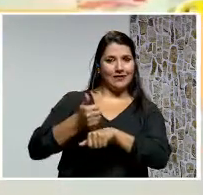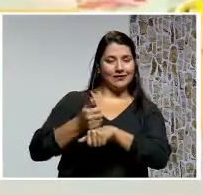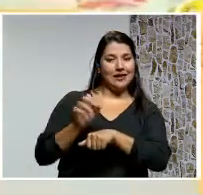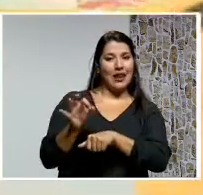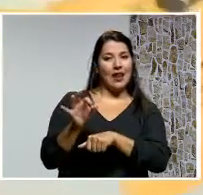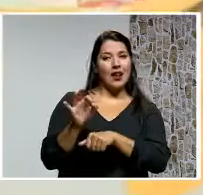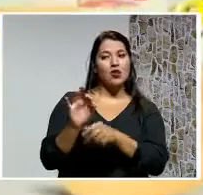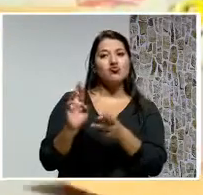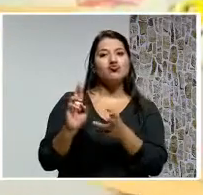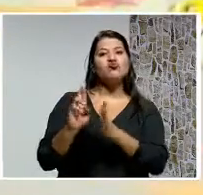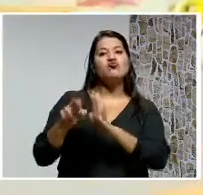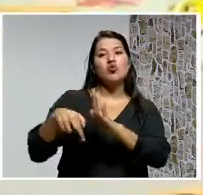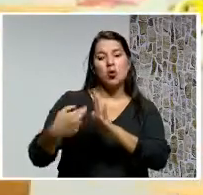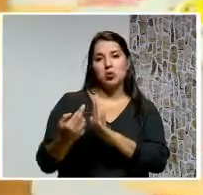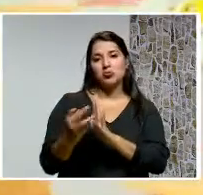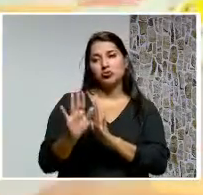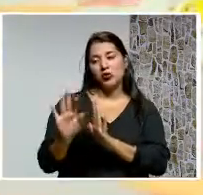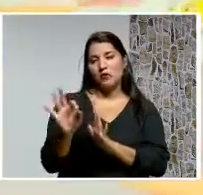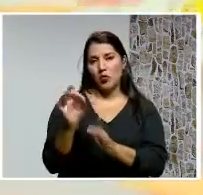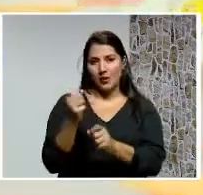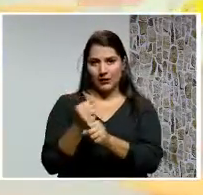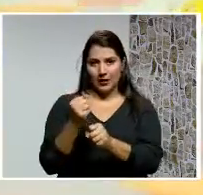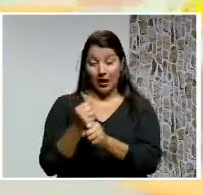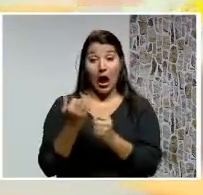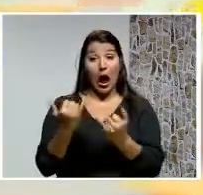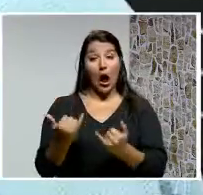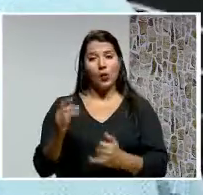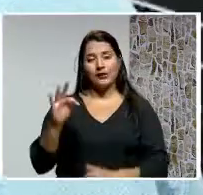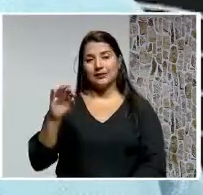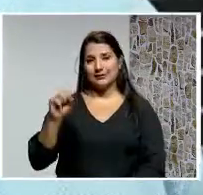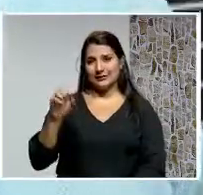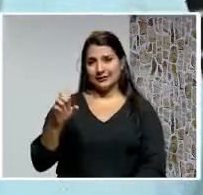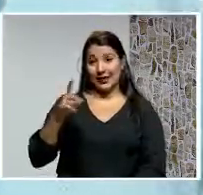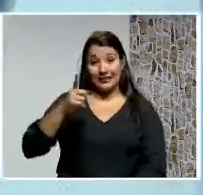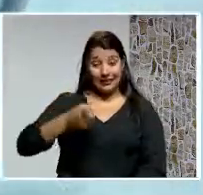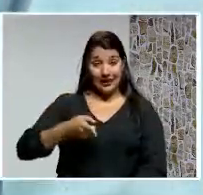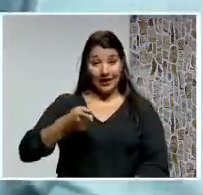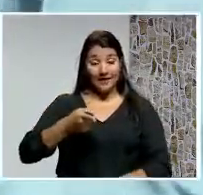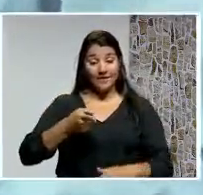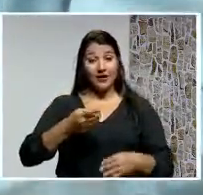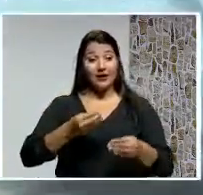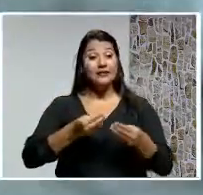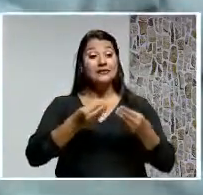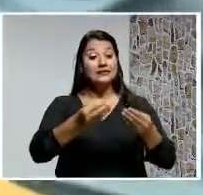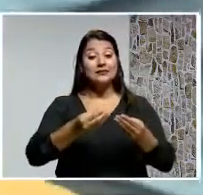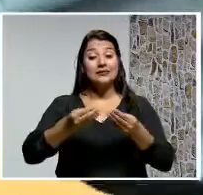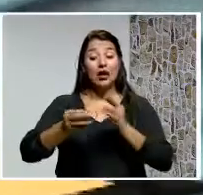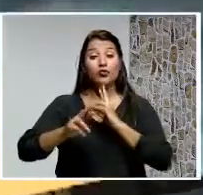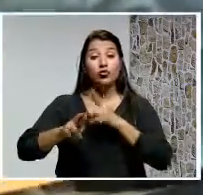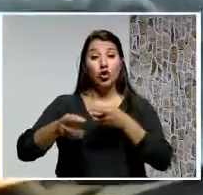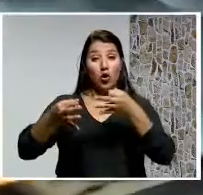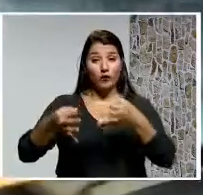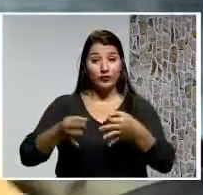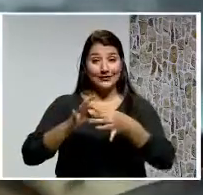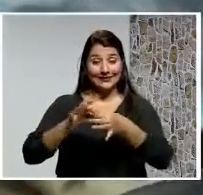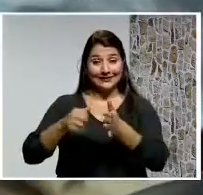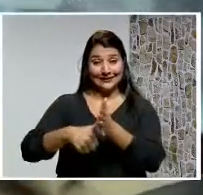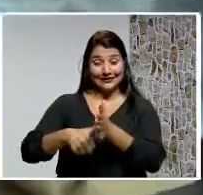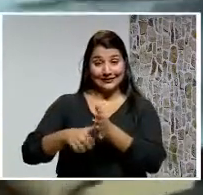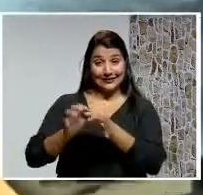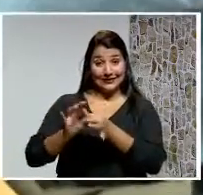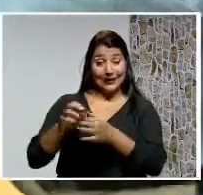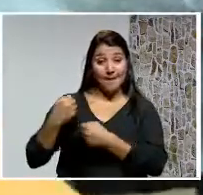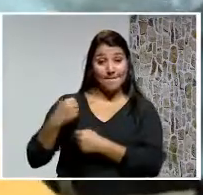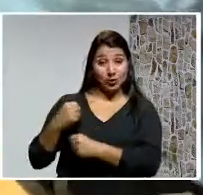de los resultados definitivos del escrutinio, el Tribunal Supremo de Elecciones debe emitir las declaratorias oficiales de las elecciones municipales,